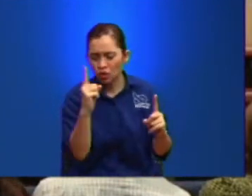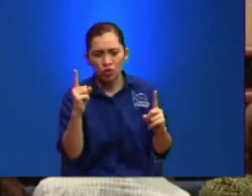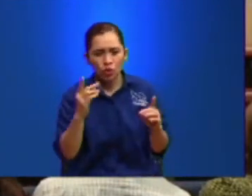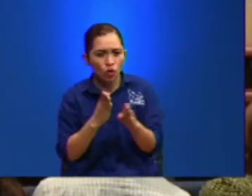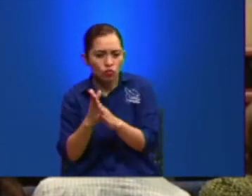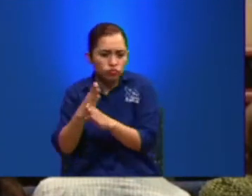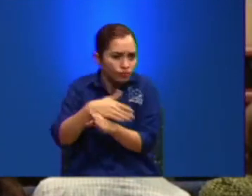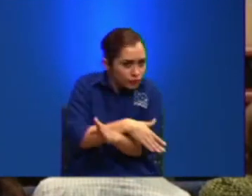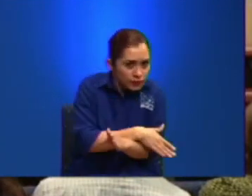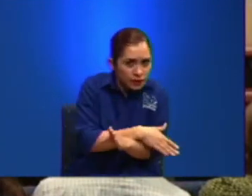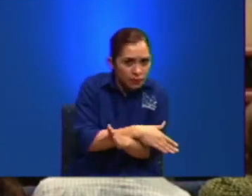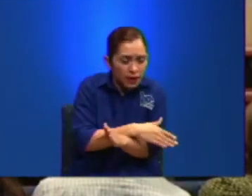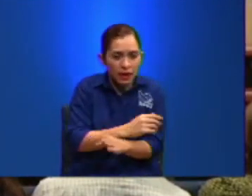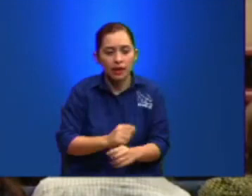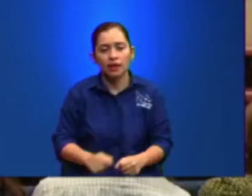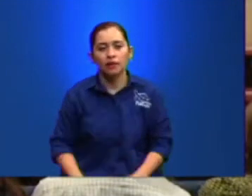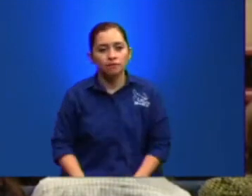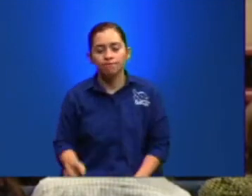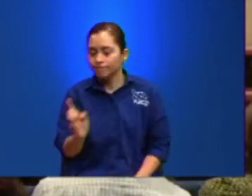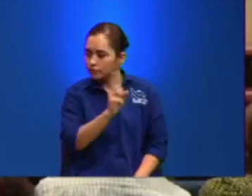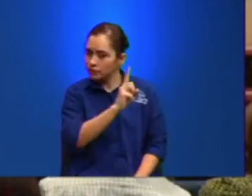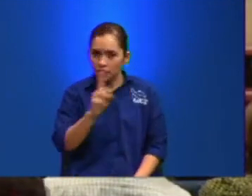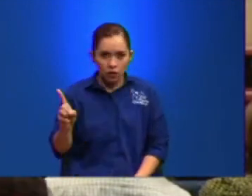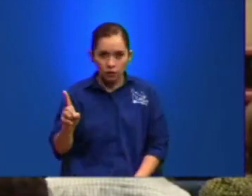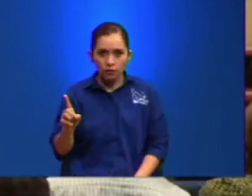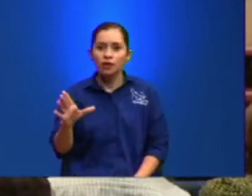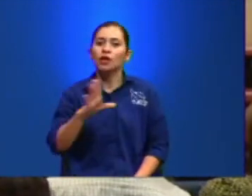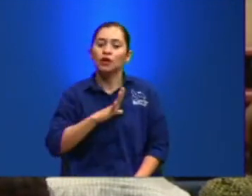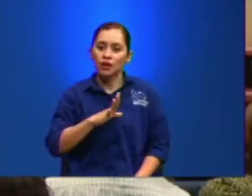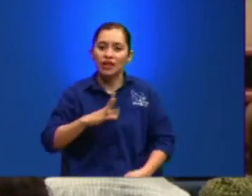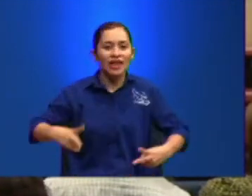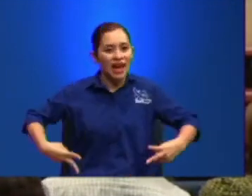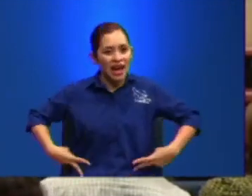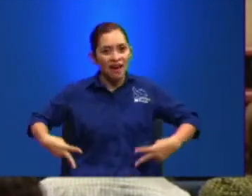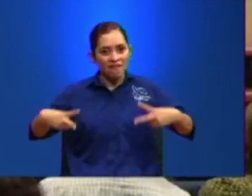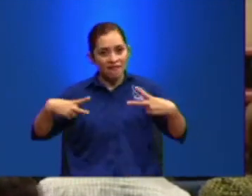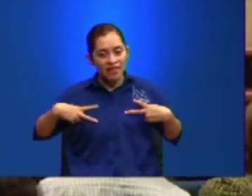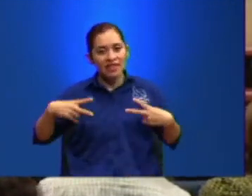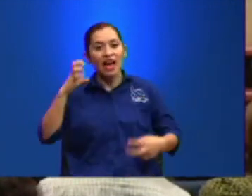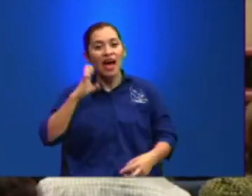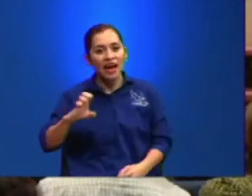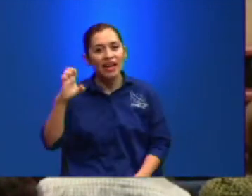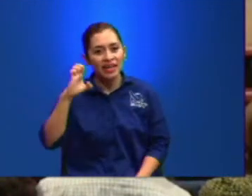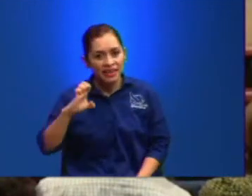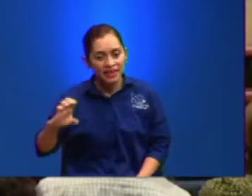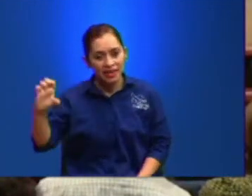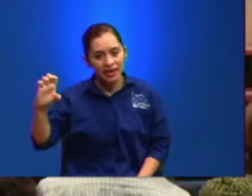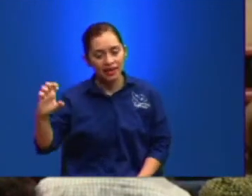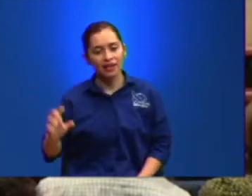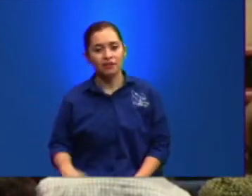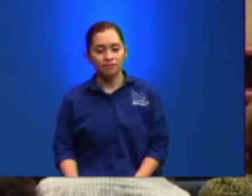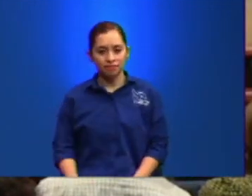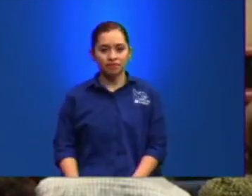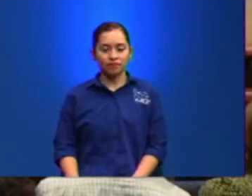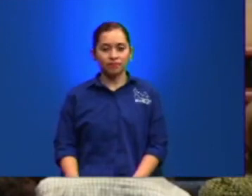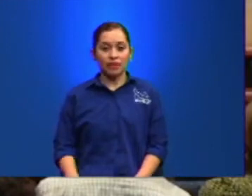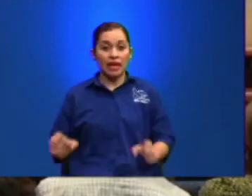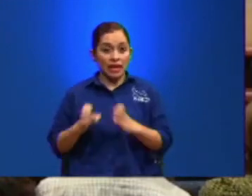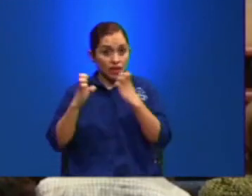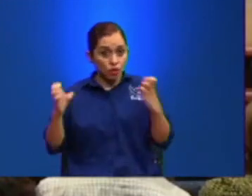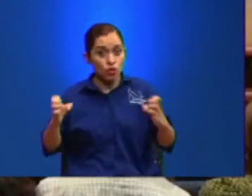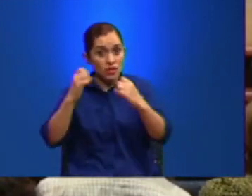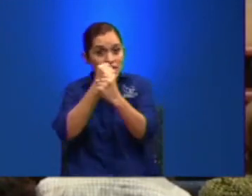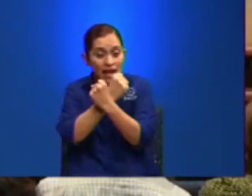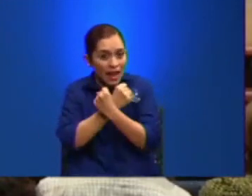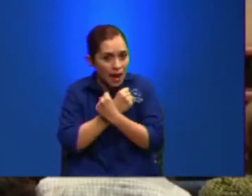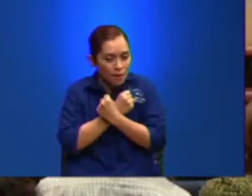infierno el lago de fuego benditos el nombre señor entonces el amor como el enemigo lo sabe